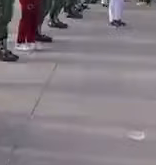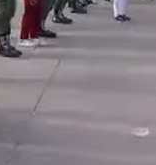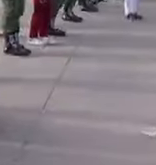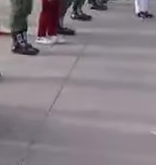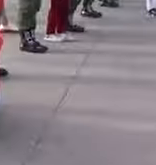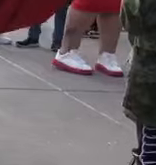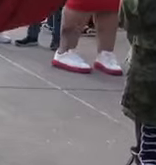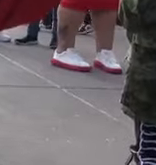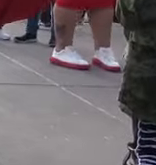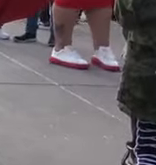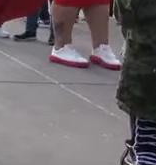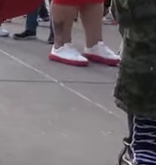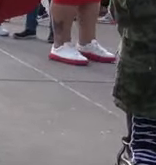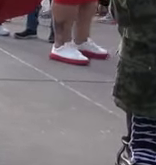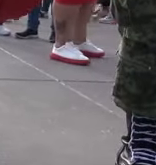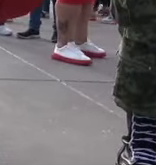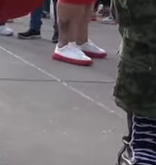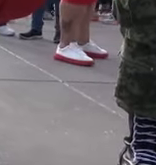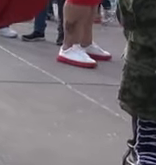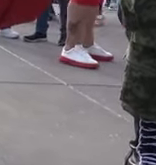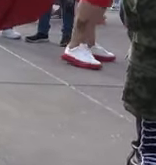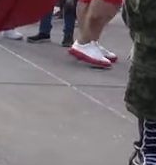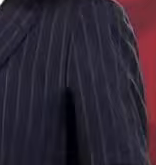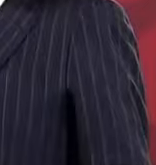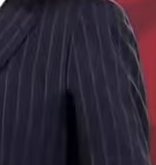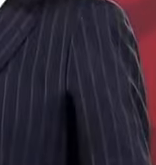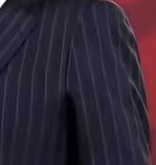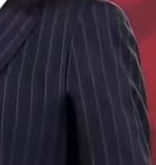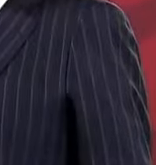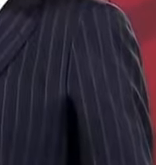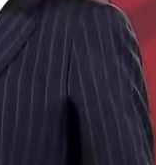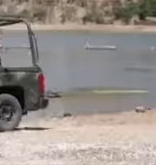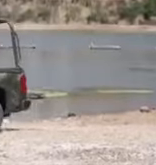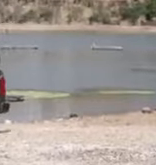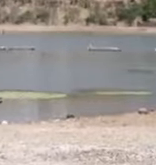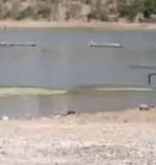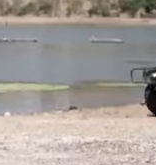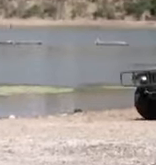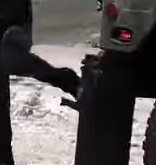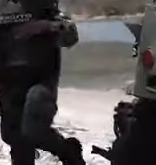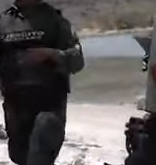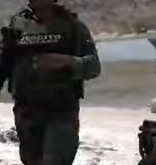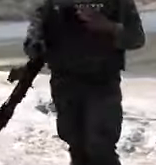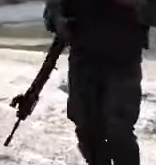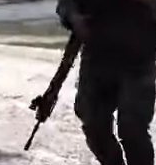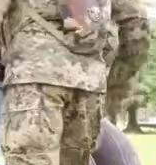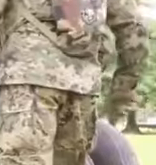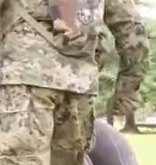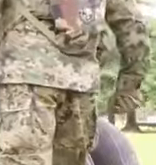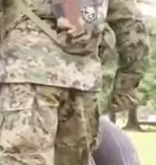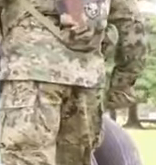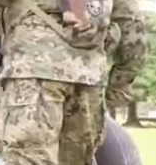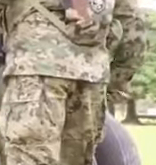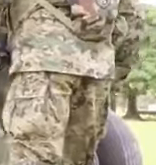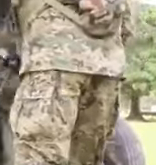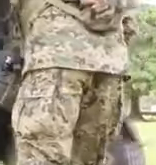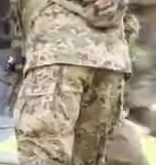humanos. Con estas acciones, se refrenda el compromiso del gobierno federal de garantizar la seguridad de los